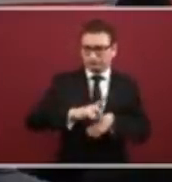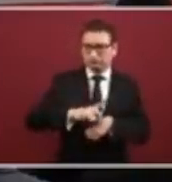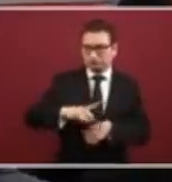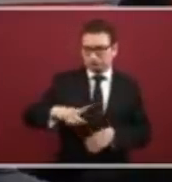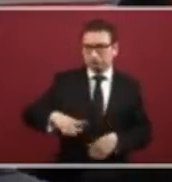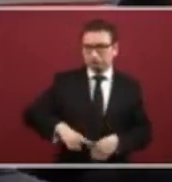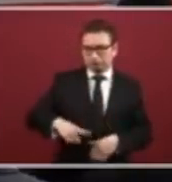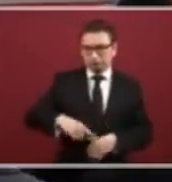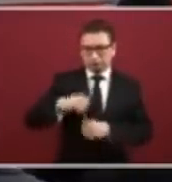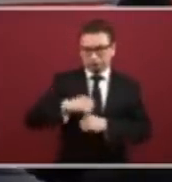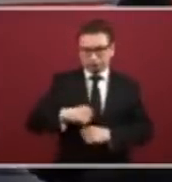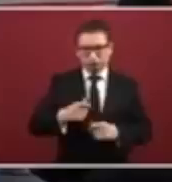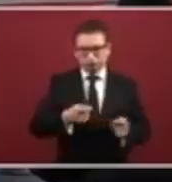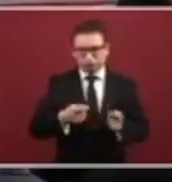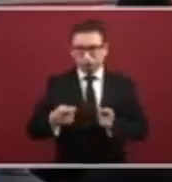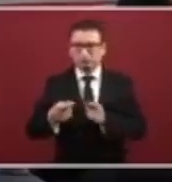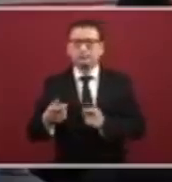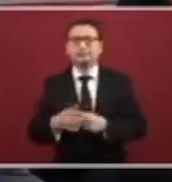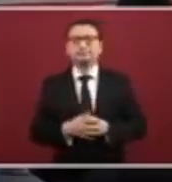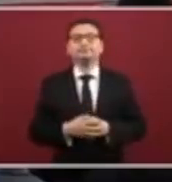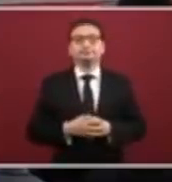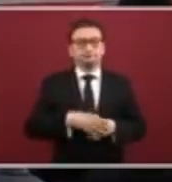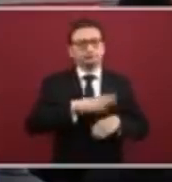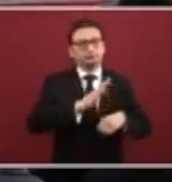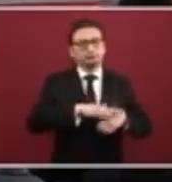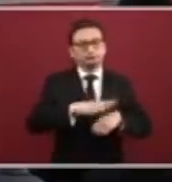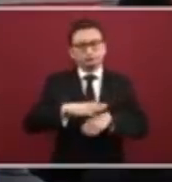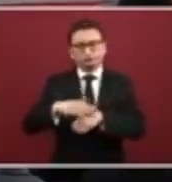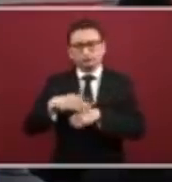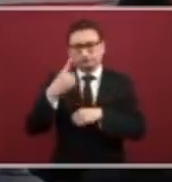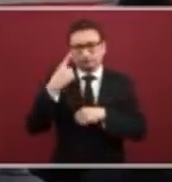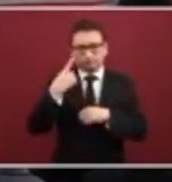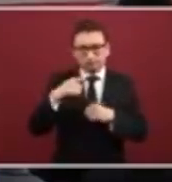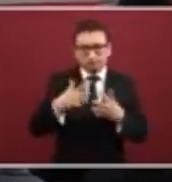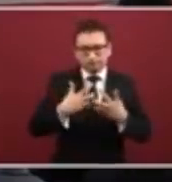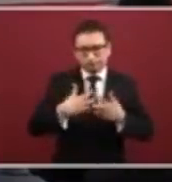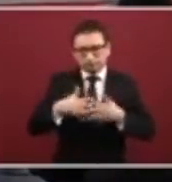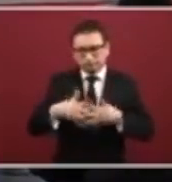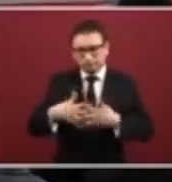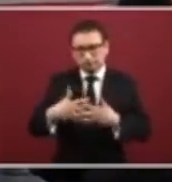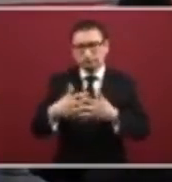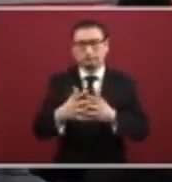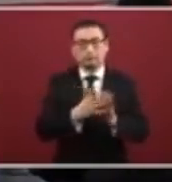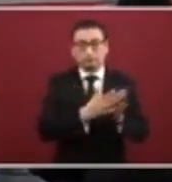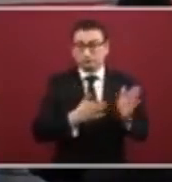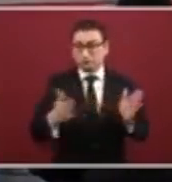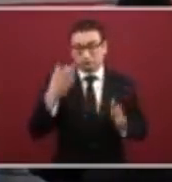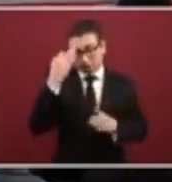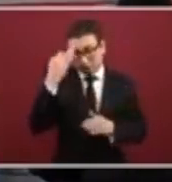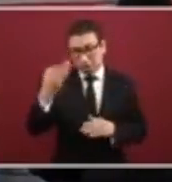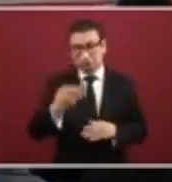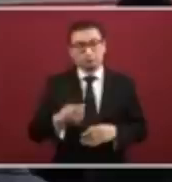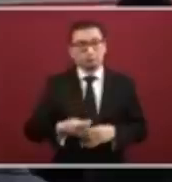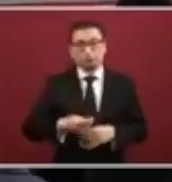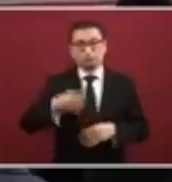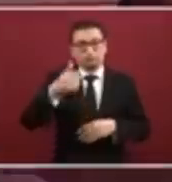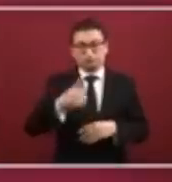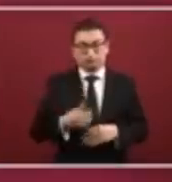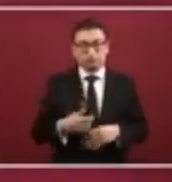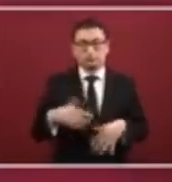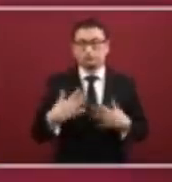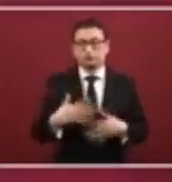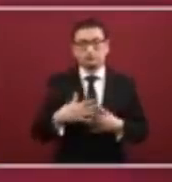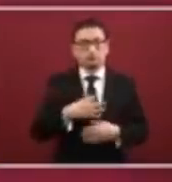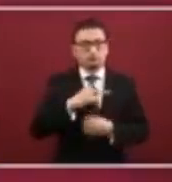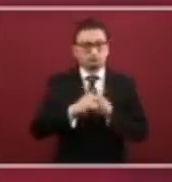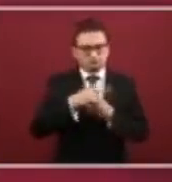se hizo la licitación de una refinería. Este es un tiempo récord, nunca visto en el país. Y